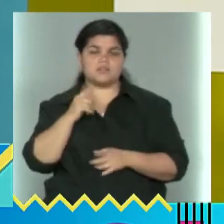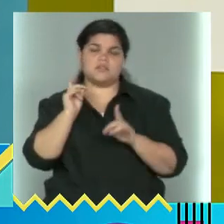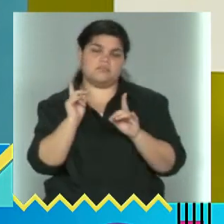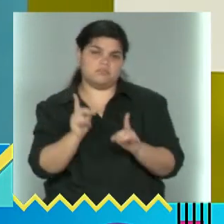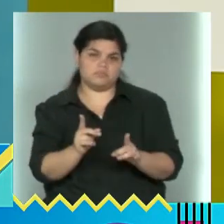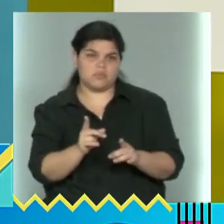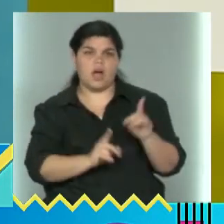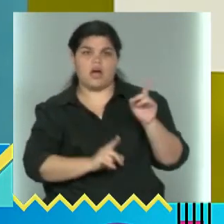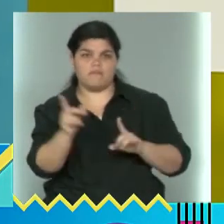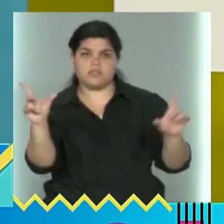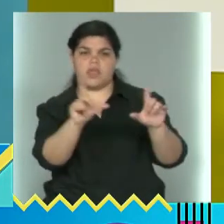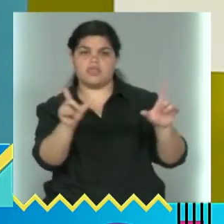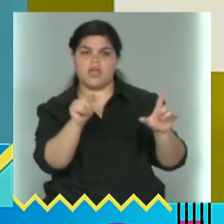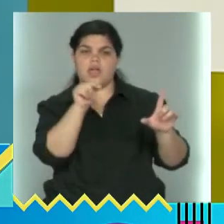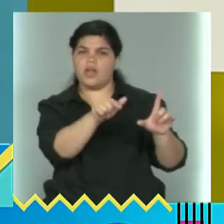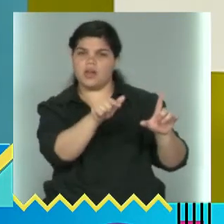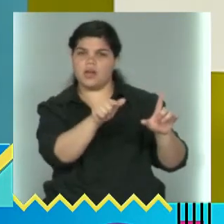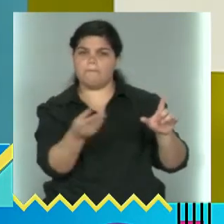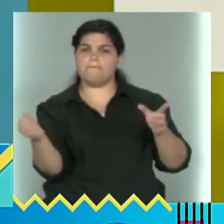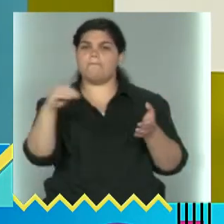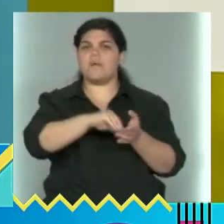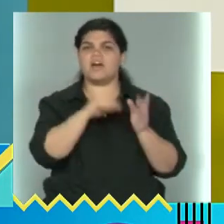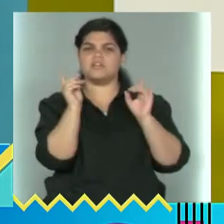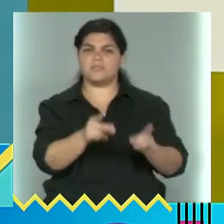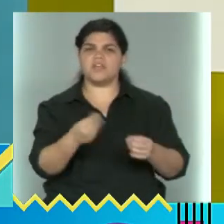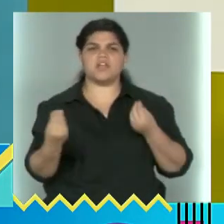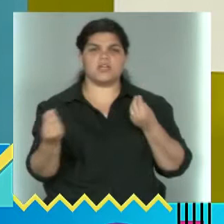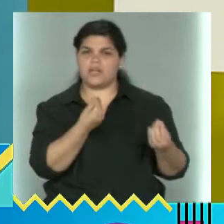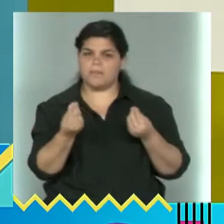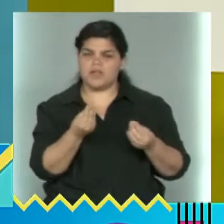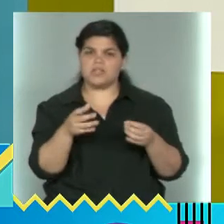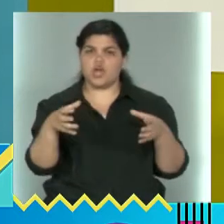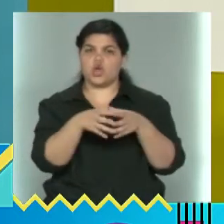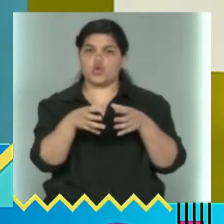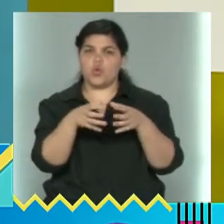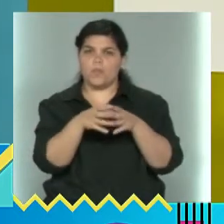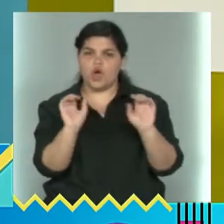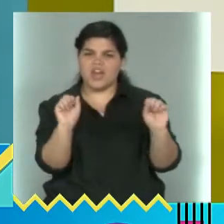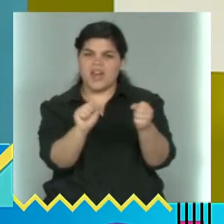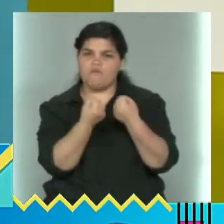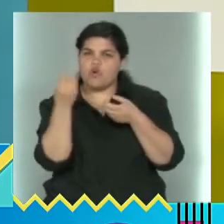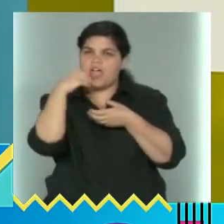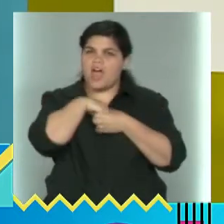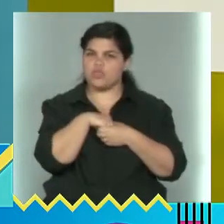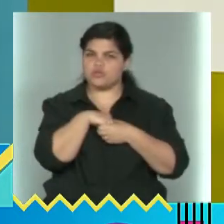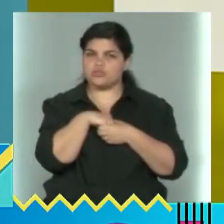televisión, qué significa hoy este movimiento de refugiados por una guerra en Medio